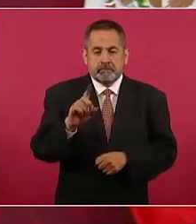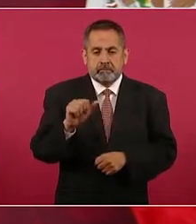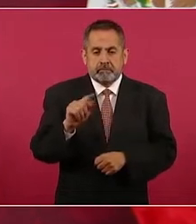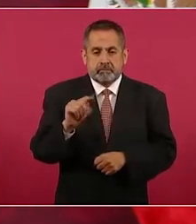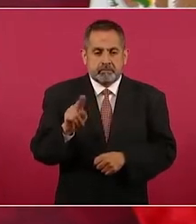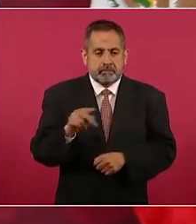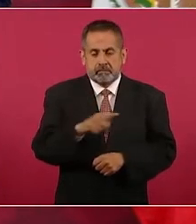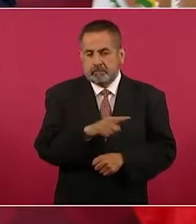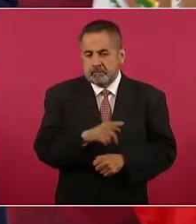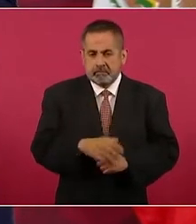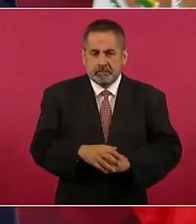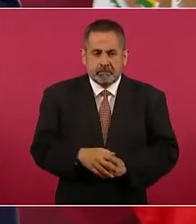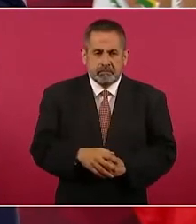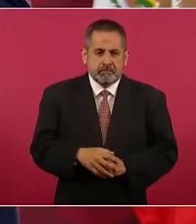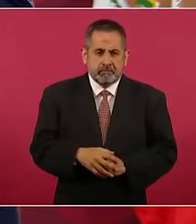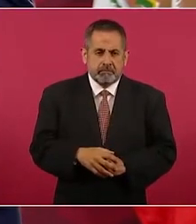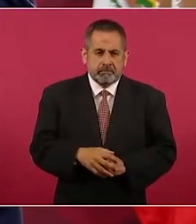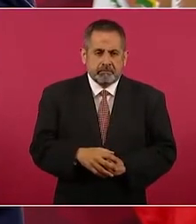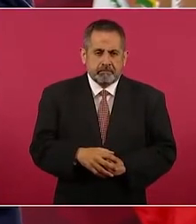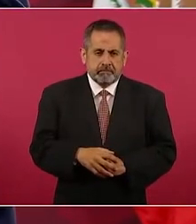un agente